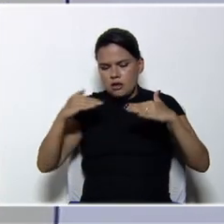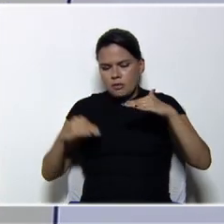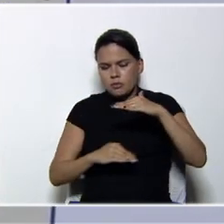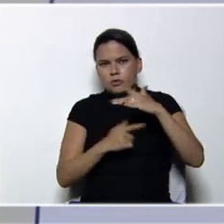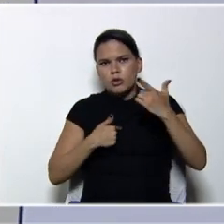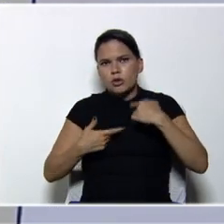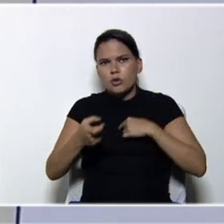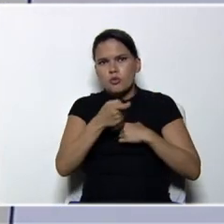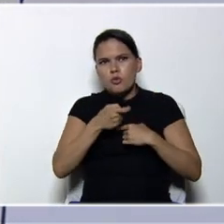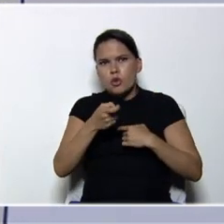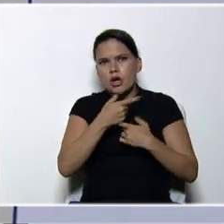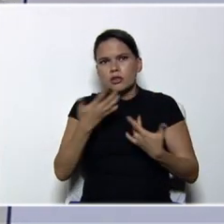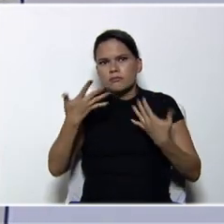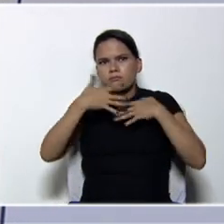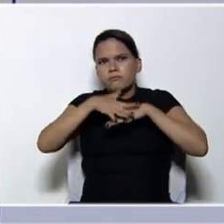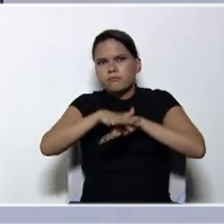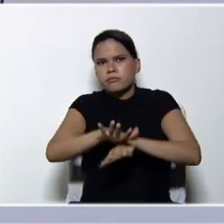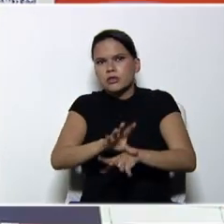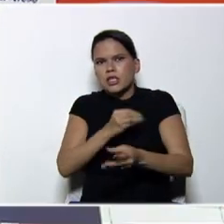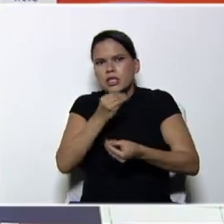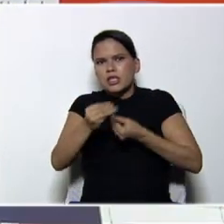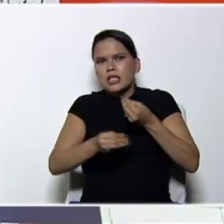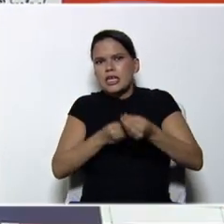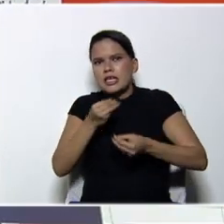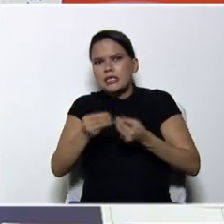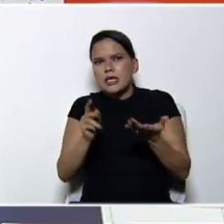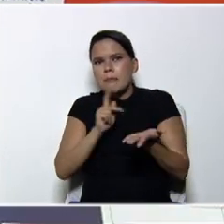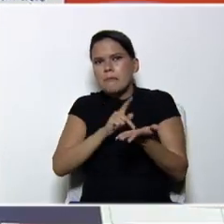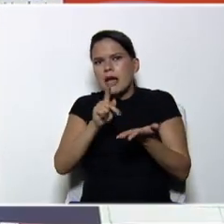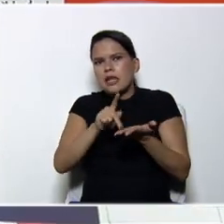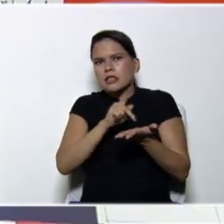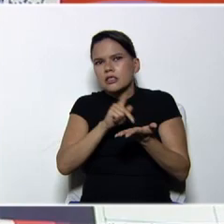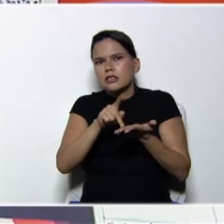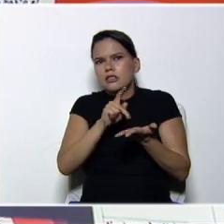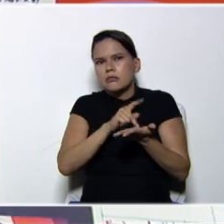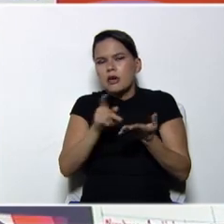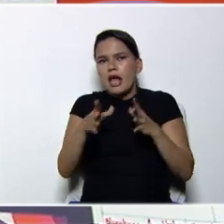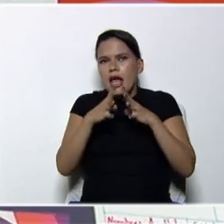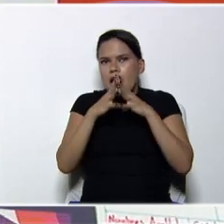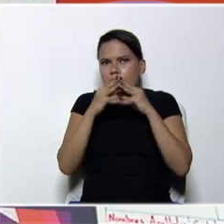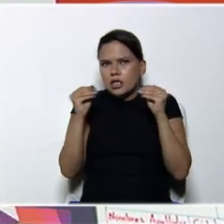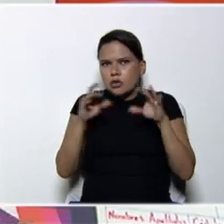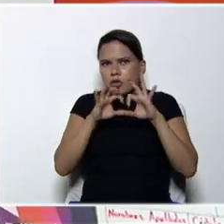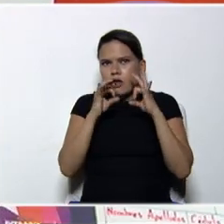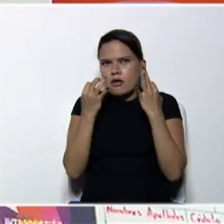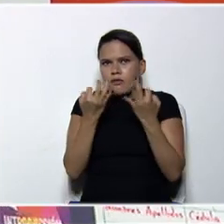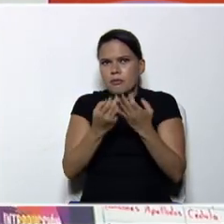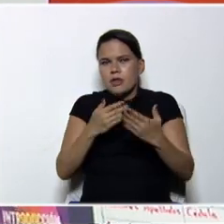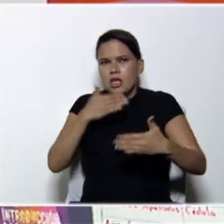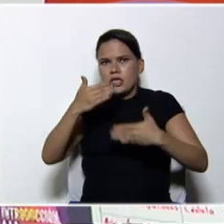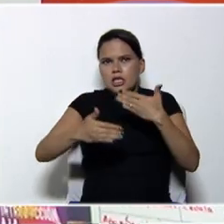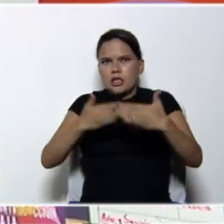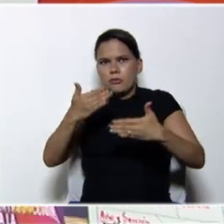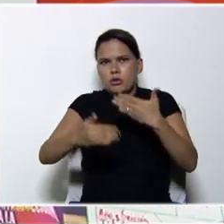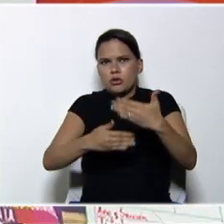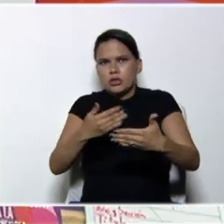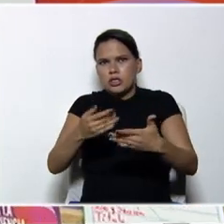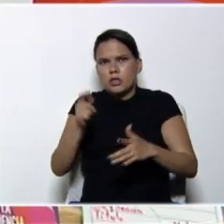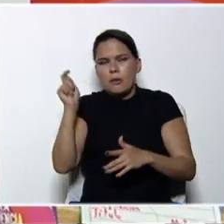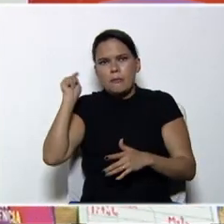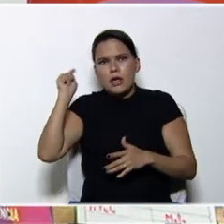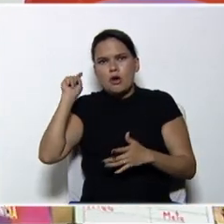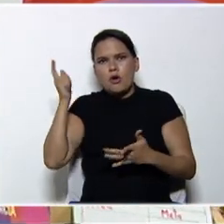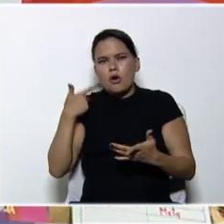que estoy buscando es de involucrar, de hacer participar a todos en las familias del proceso pedagógico que estamos